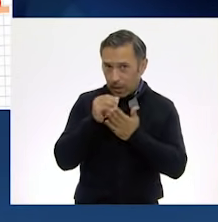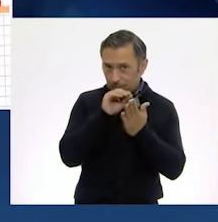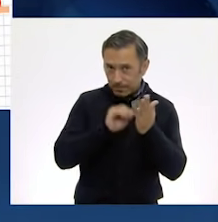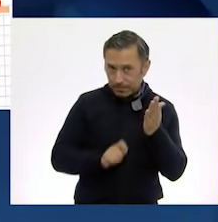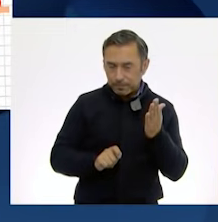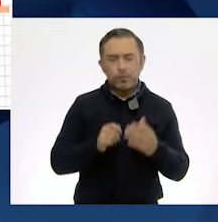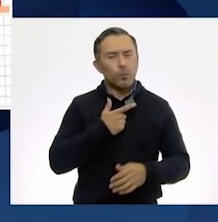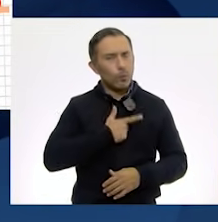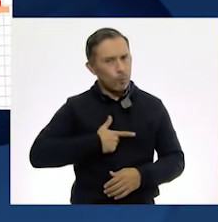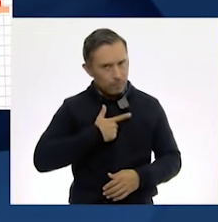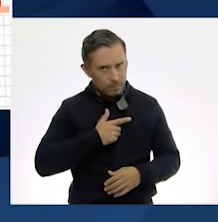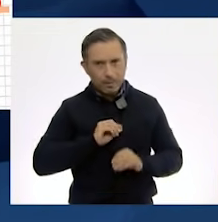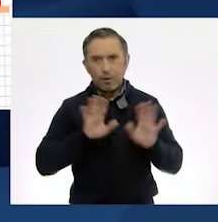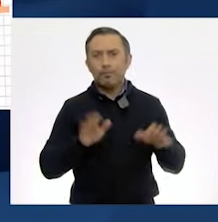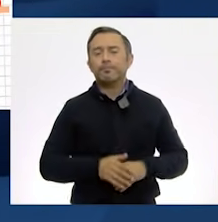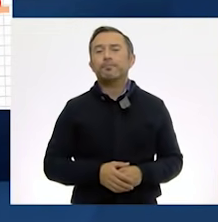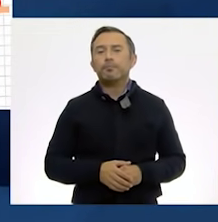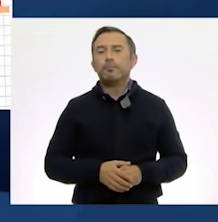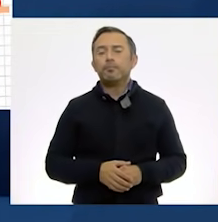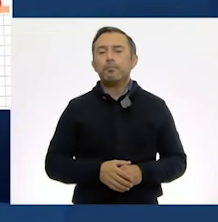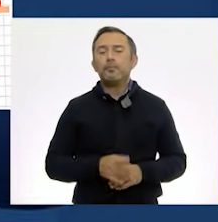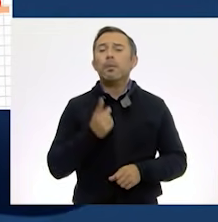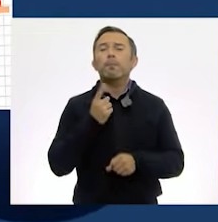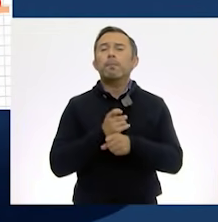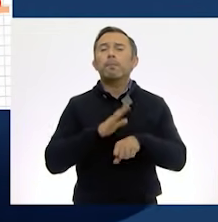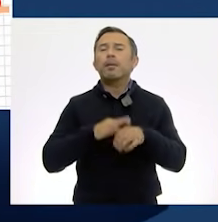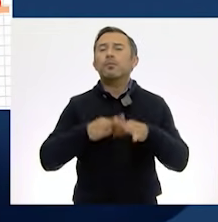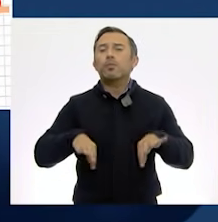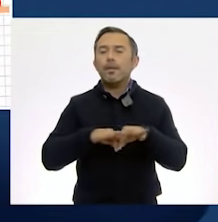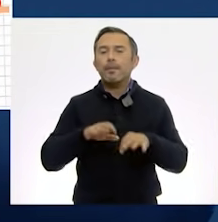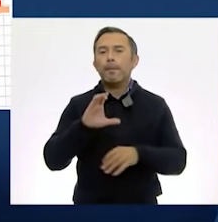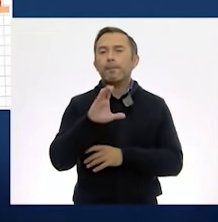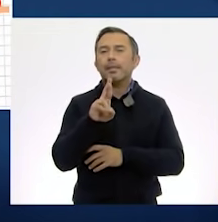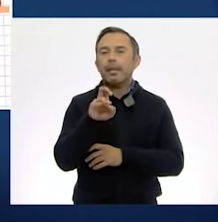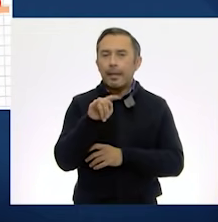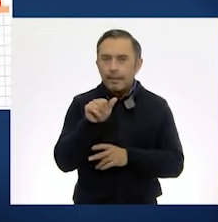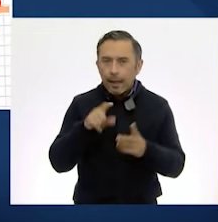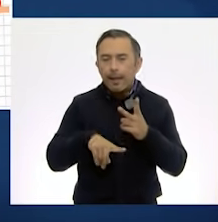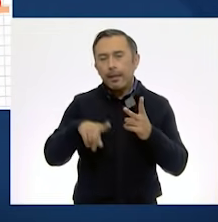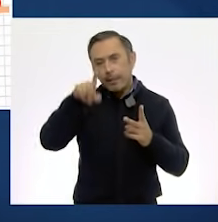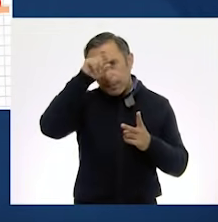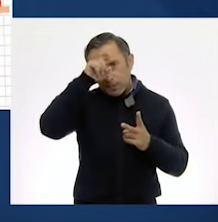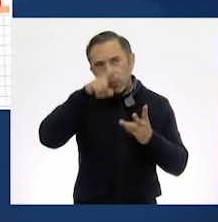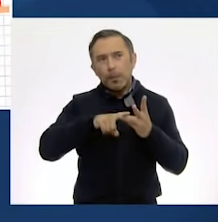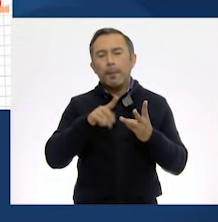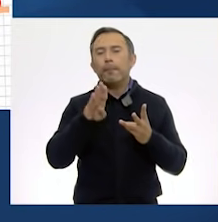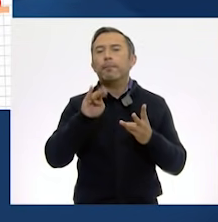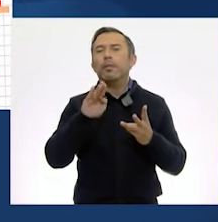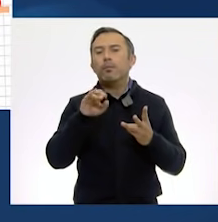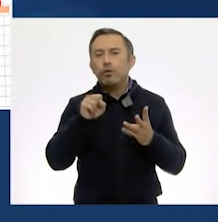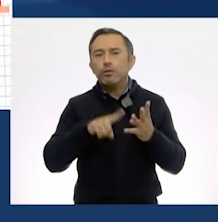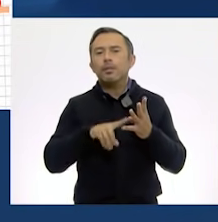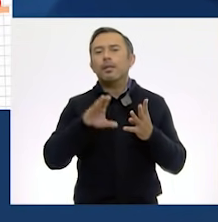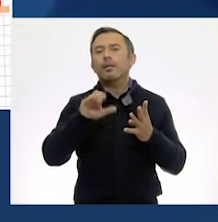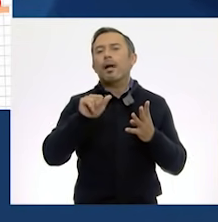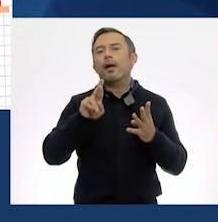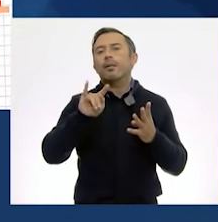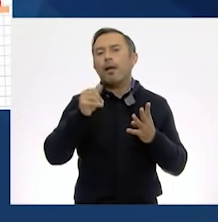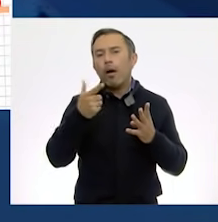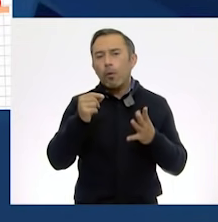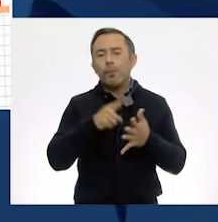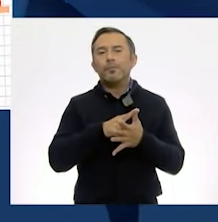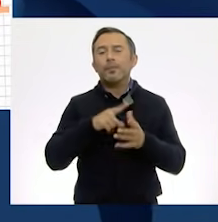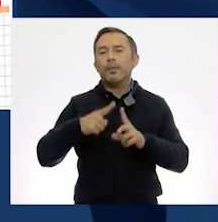los principales podemos contar con Creta, Egipto, Biblos, Cartago,